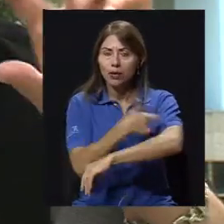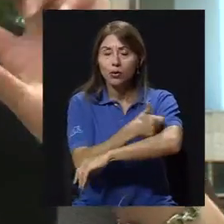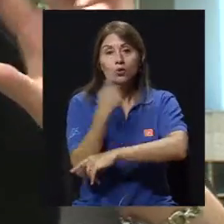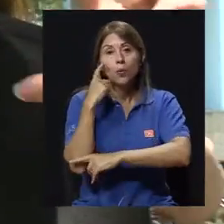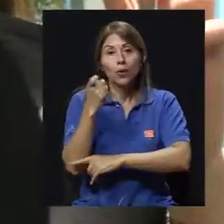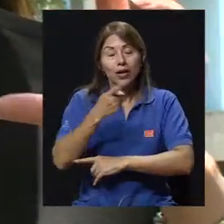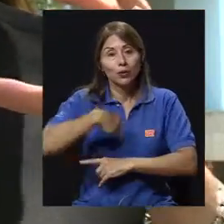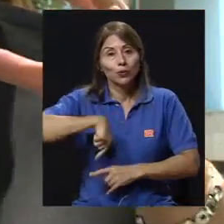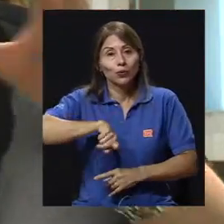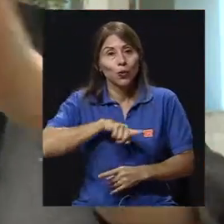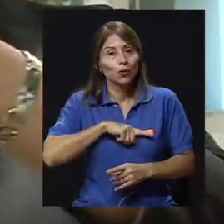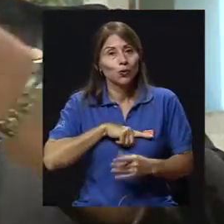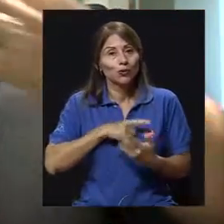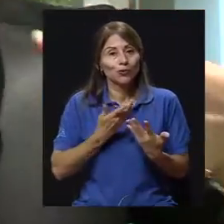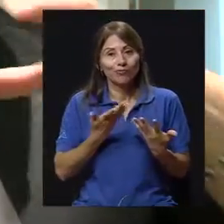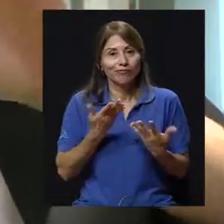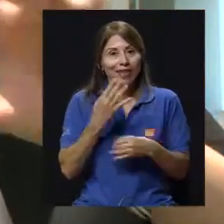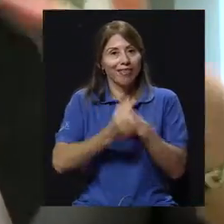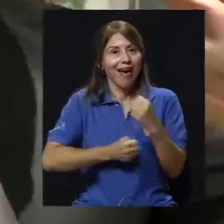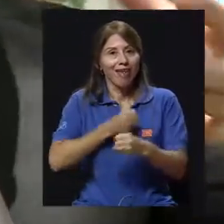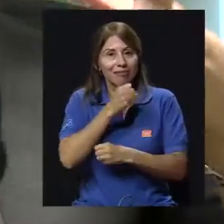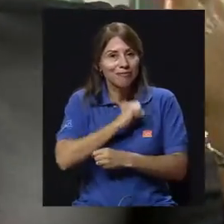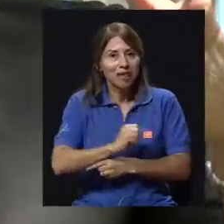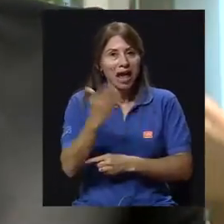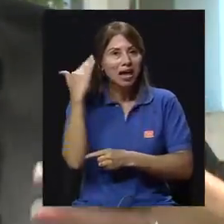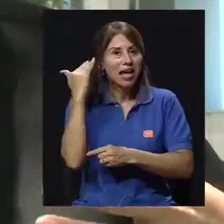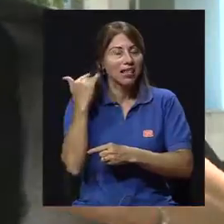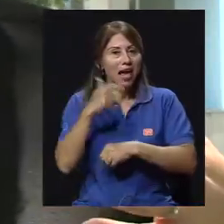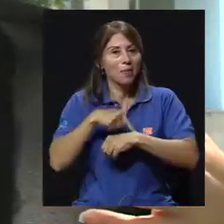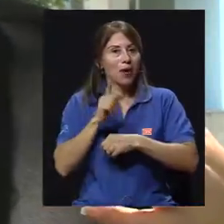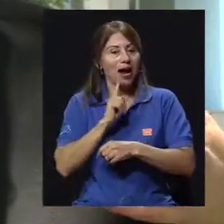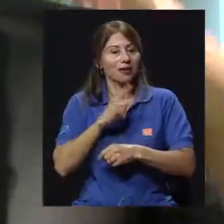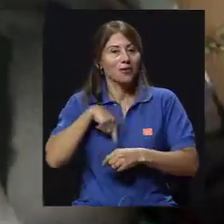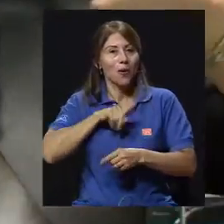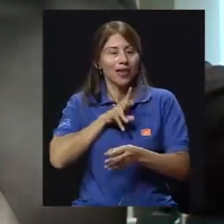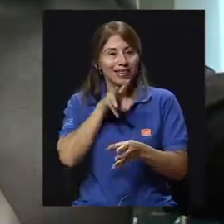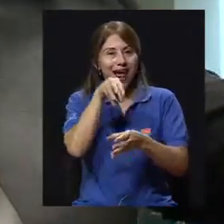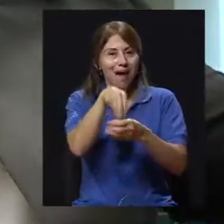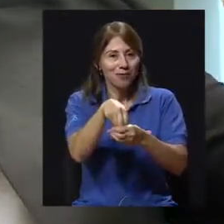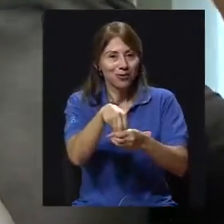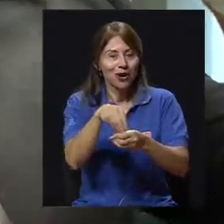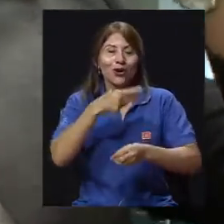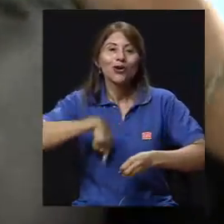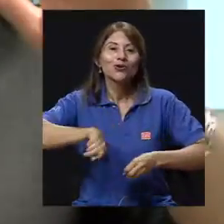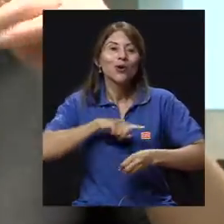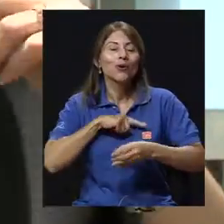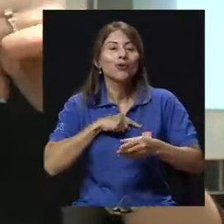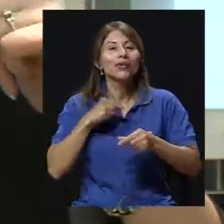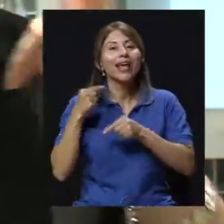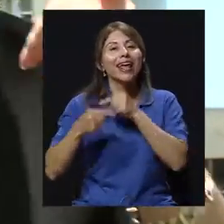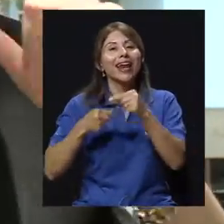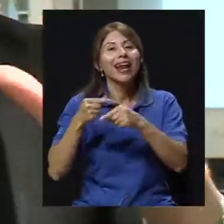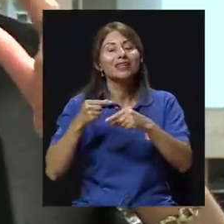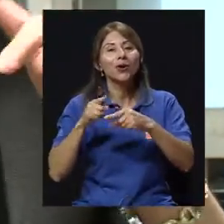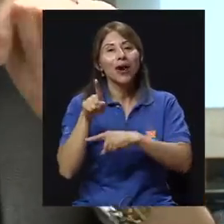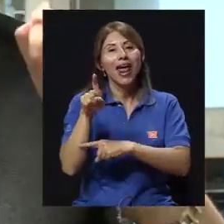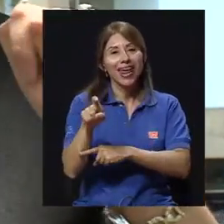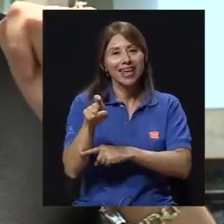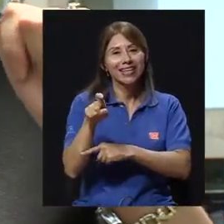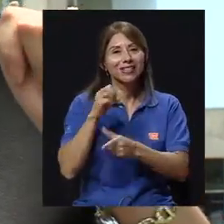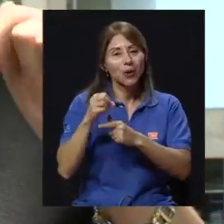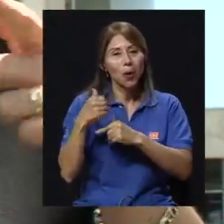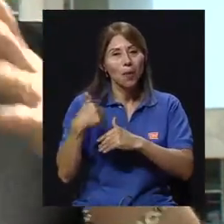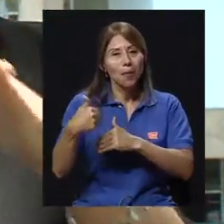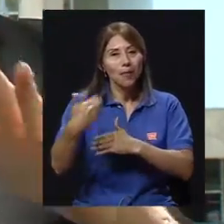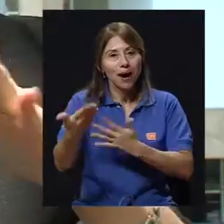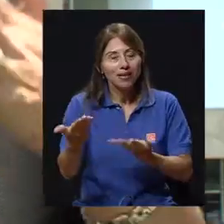somos un grupo que no calzábamos en esa época, ¿verdad? Bueno, generaciones X o demás y doctora, sería oportuno hablar